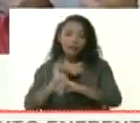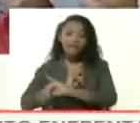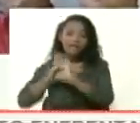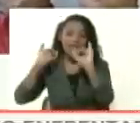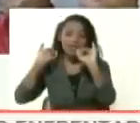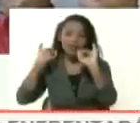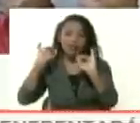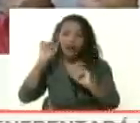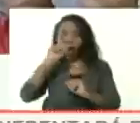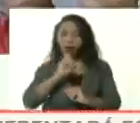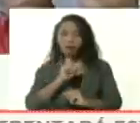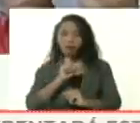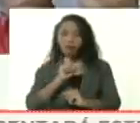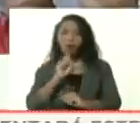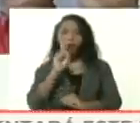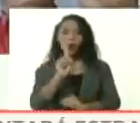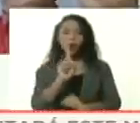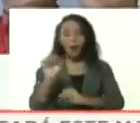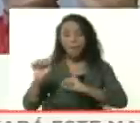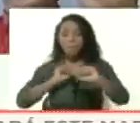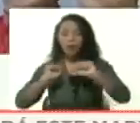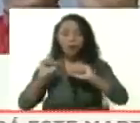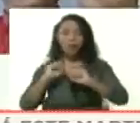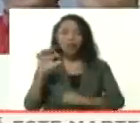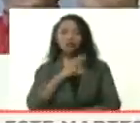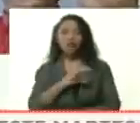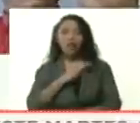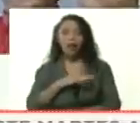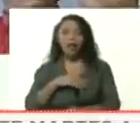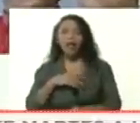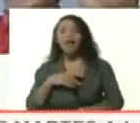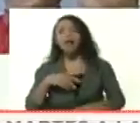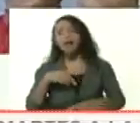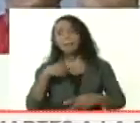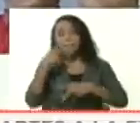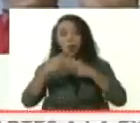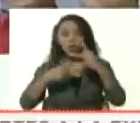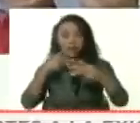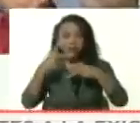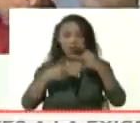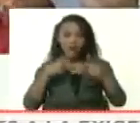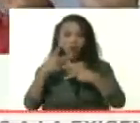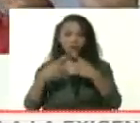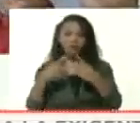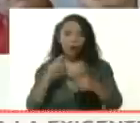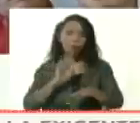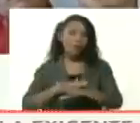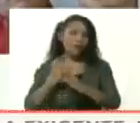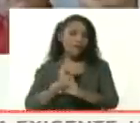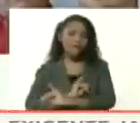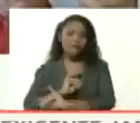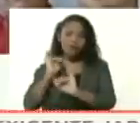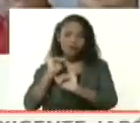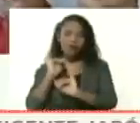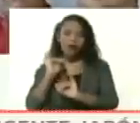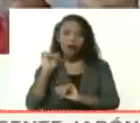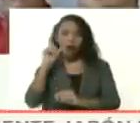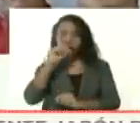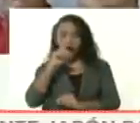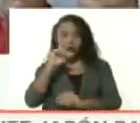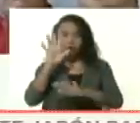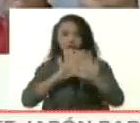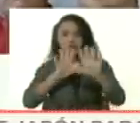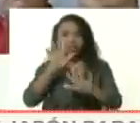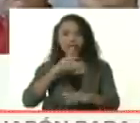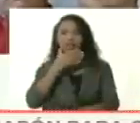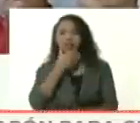haciendo uno de movimientos sociales y partidos políticos, porque a final de este año, el 15 de diciembre,